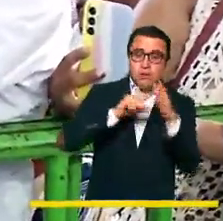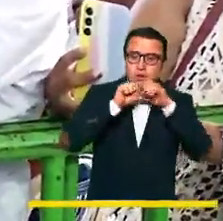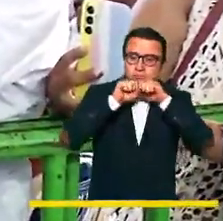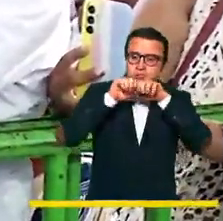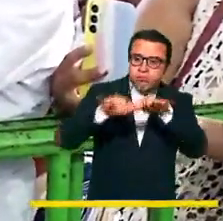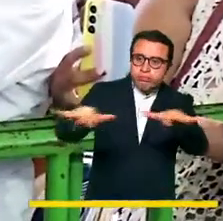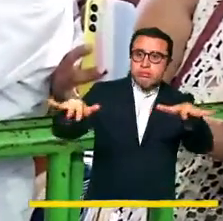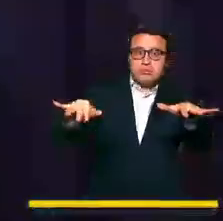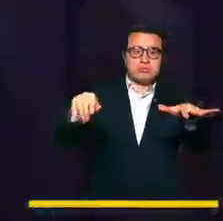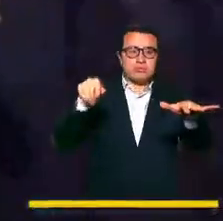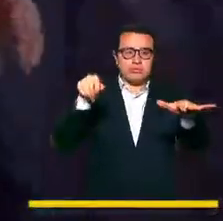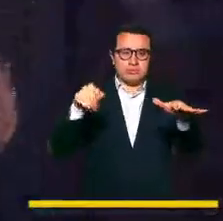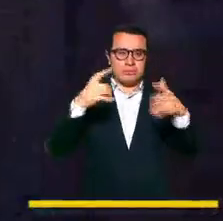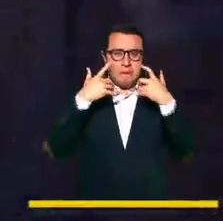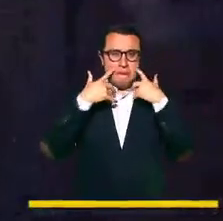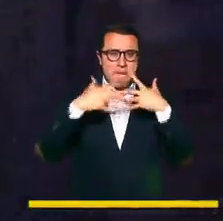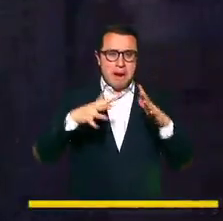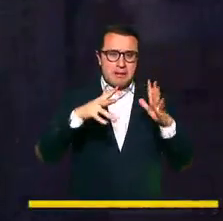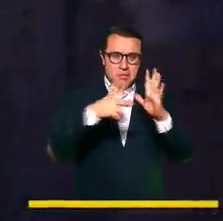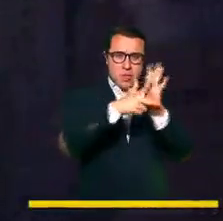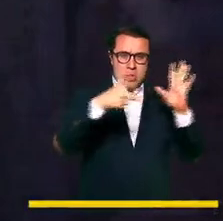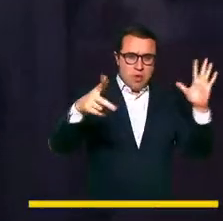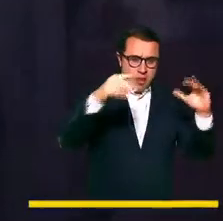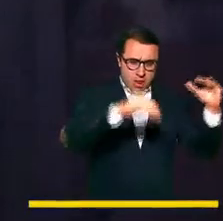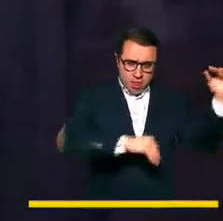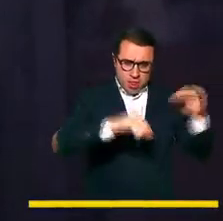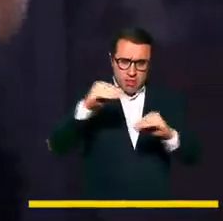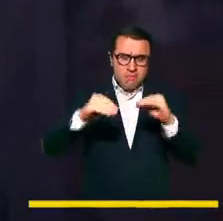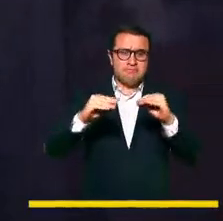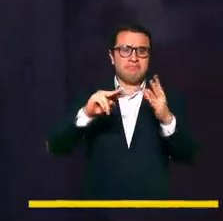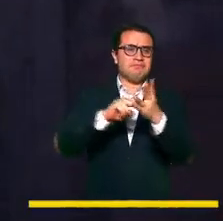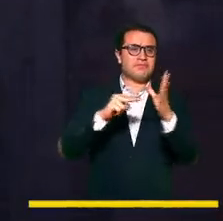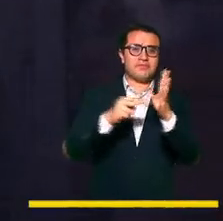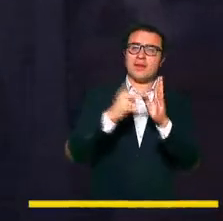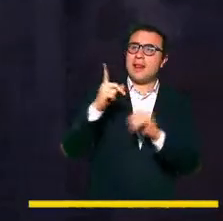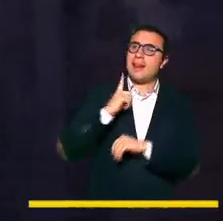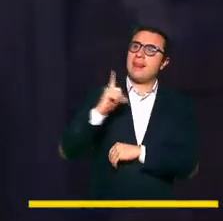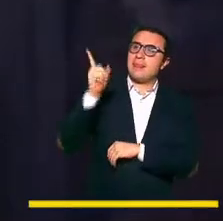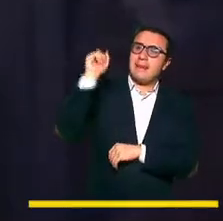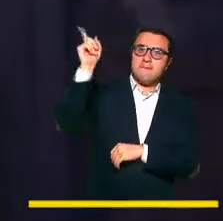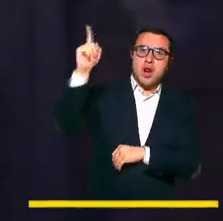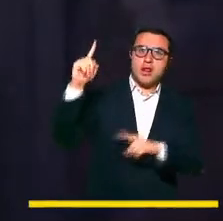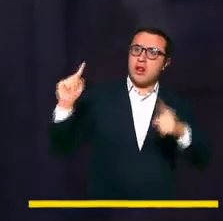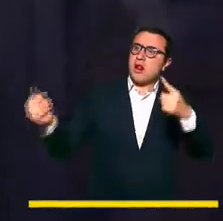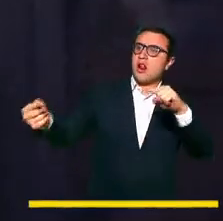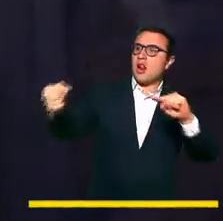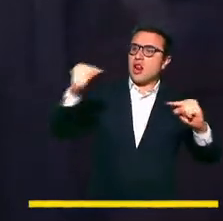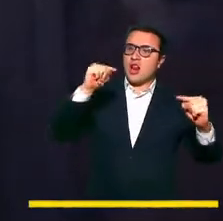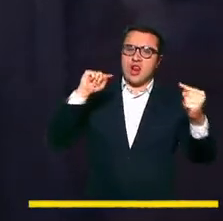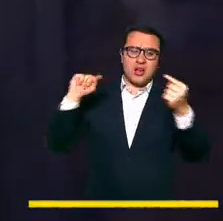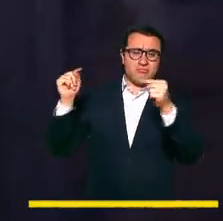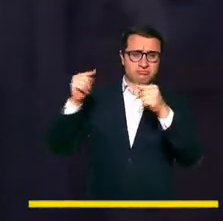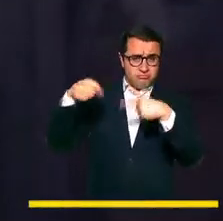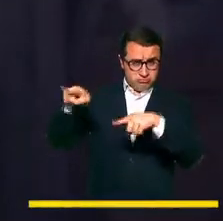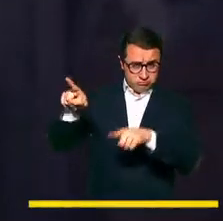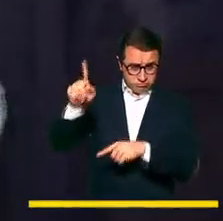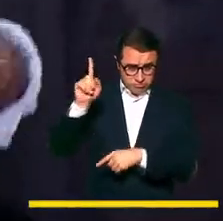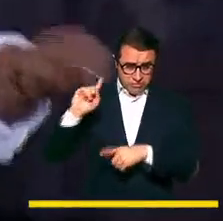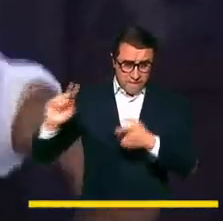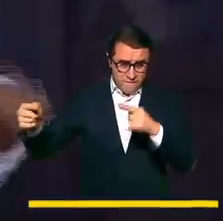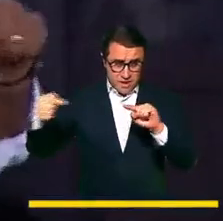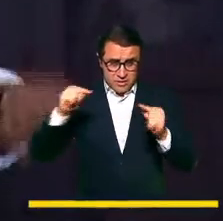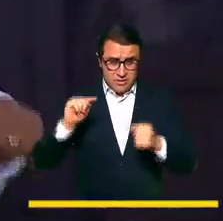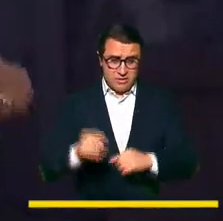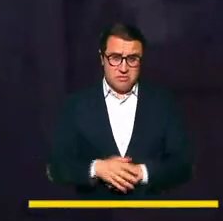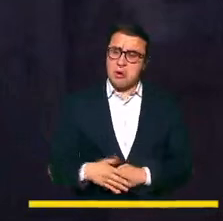construyendo como si la constituyente fuera un diálogo entre los líderes políticos, un debate entre líderes políticos. No venga